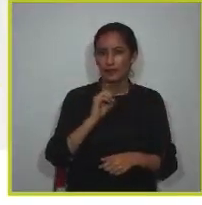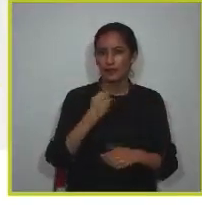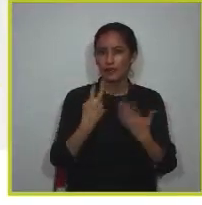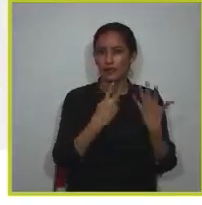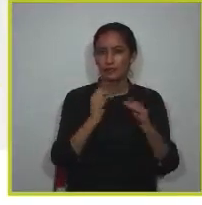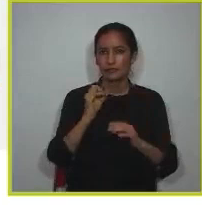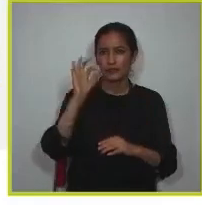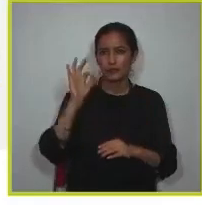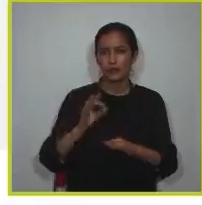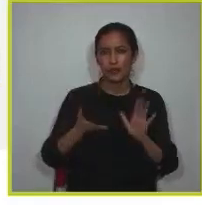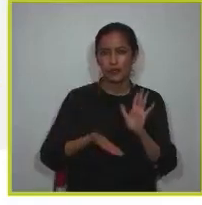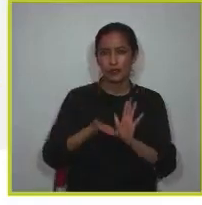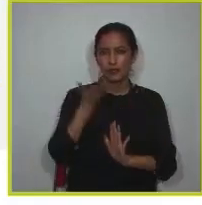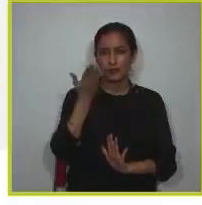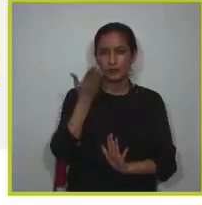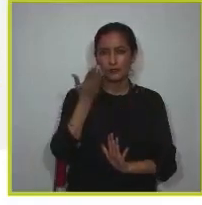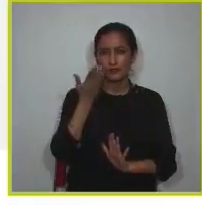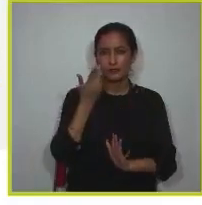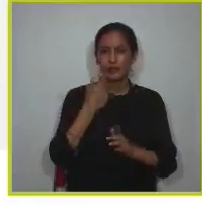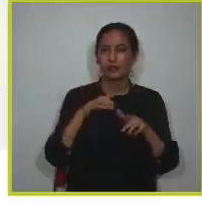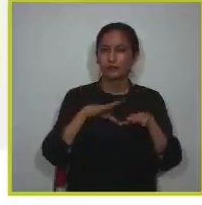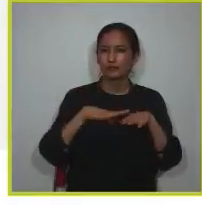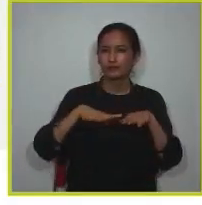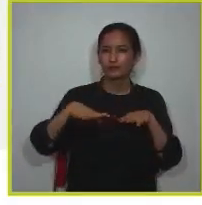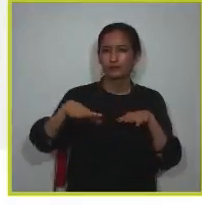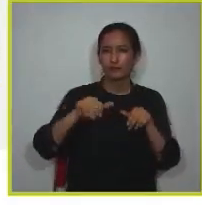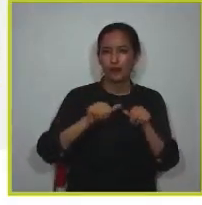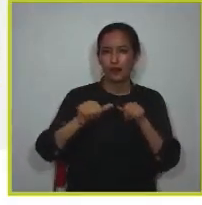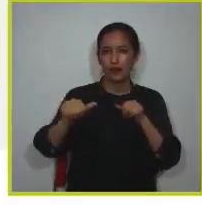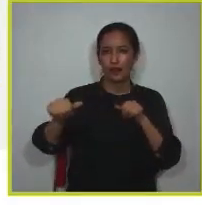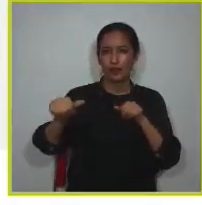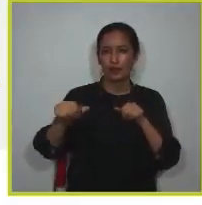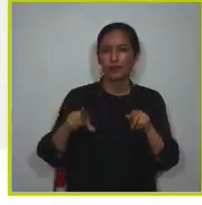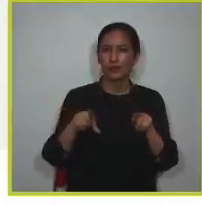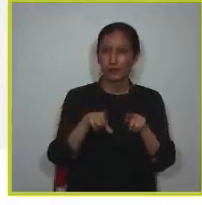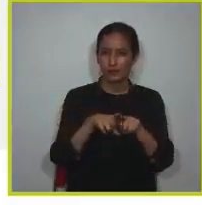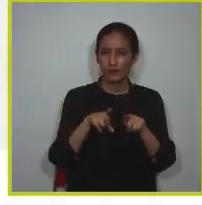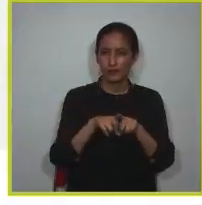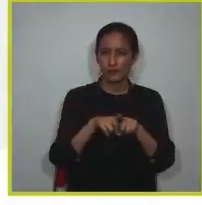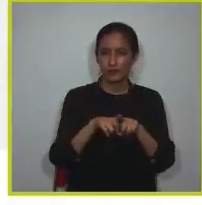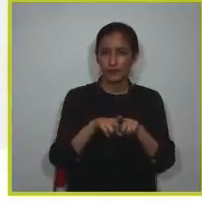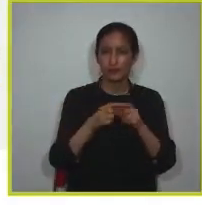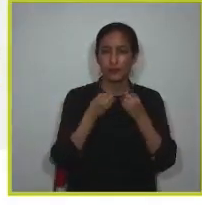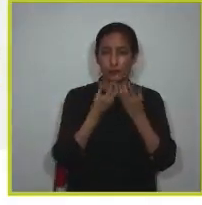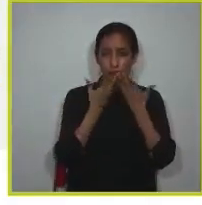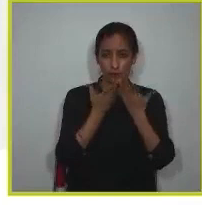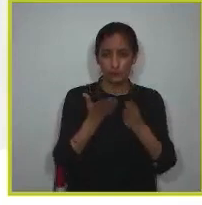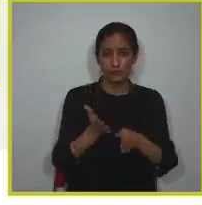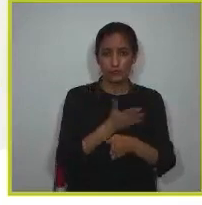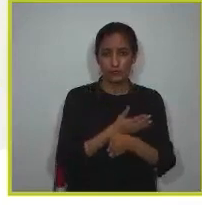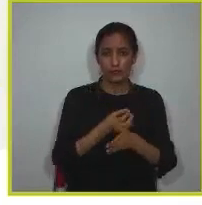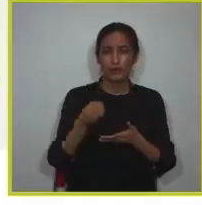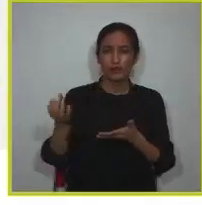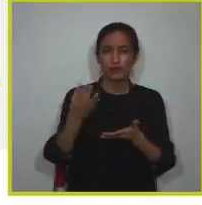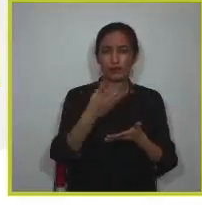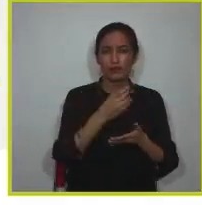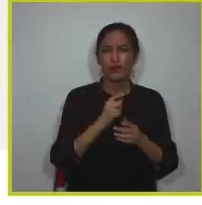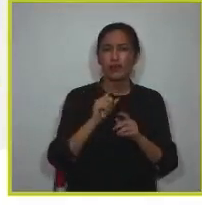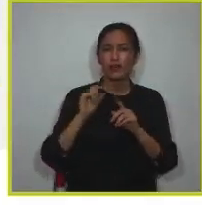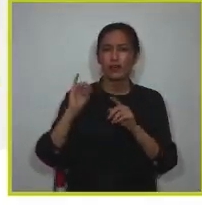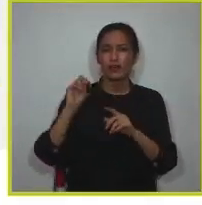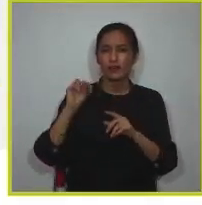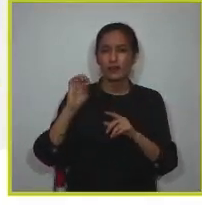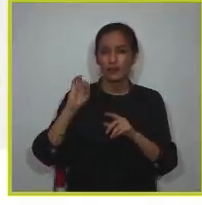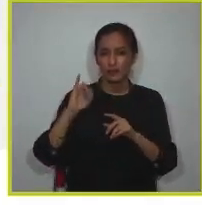70% a más y según la información que recopila el inei de la población